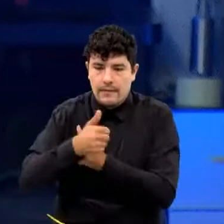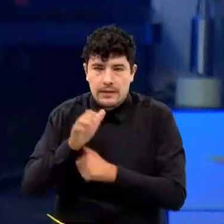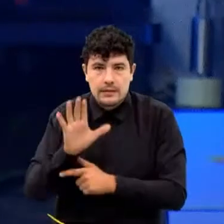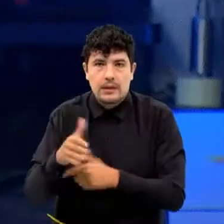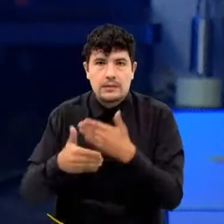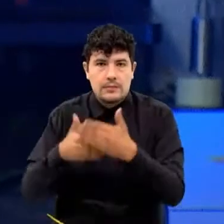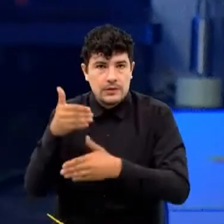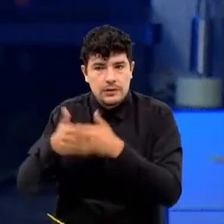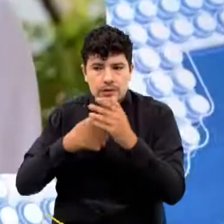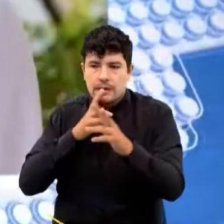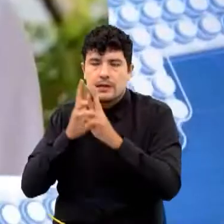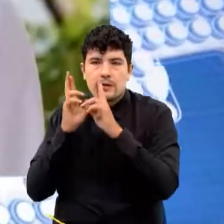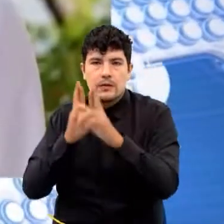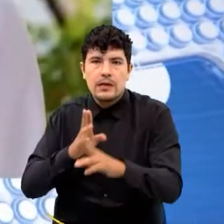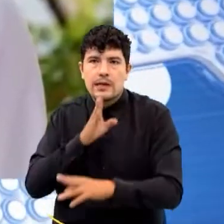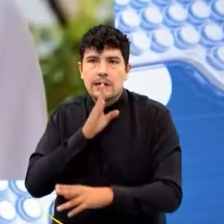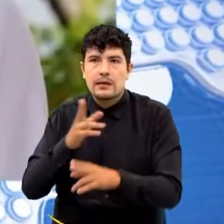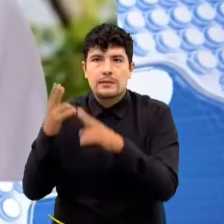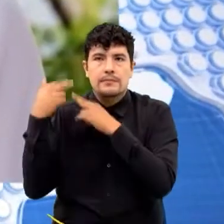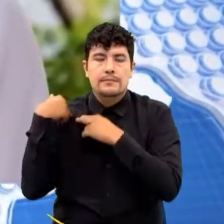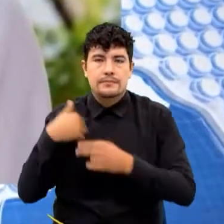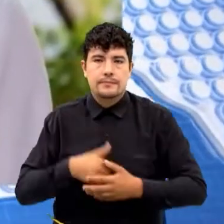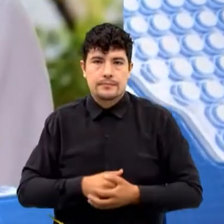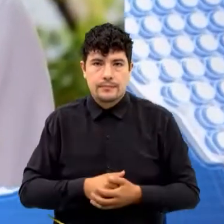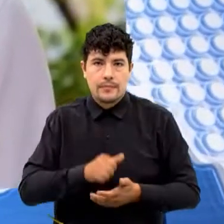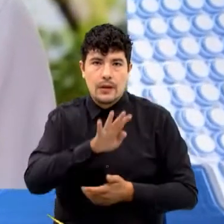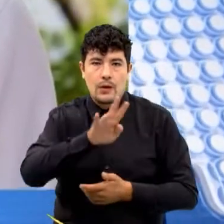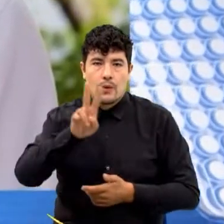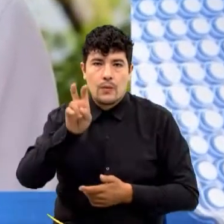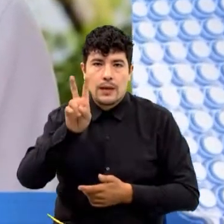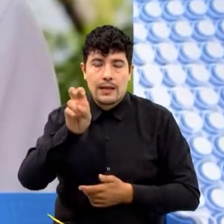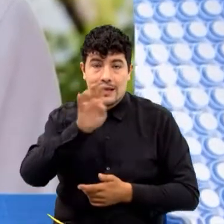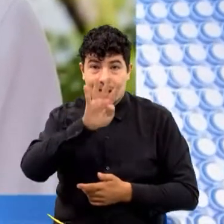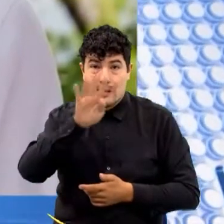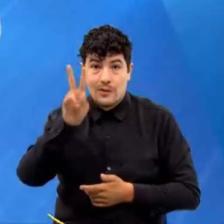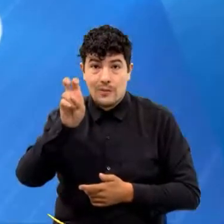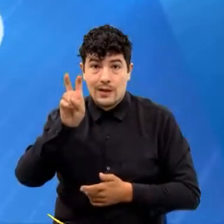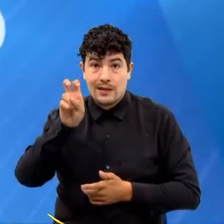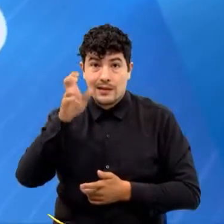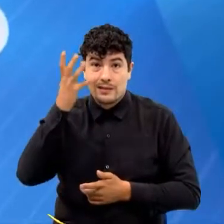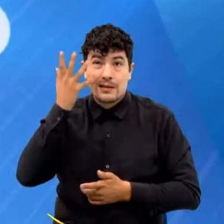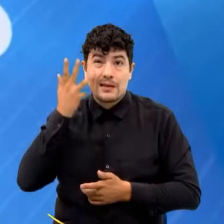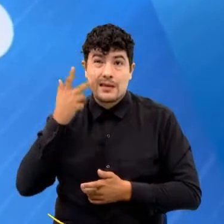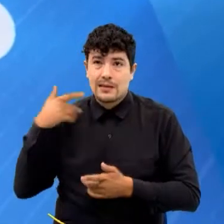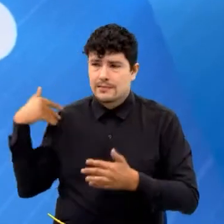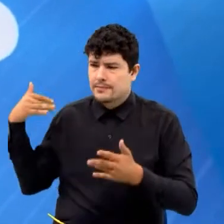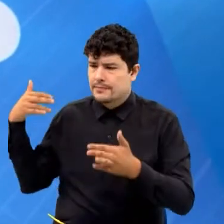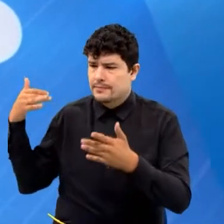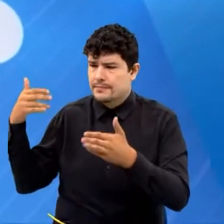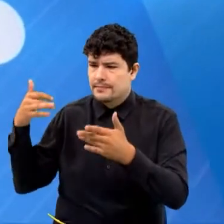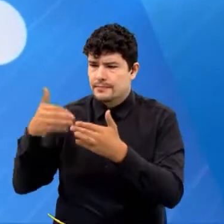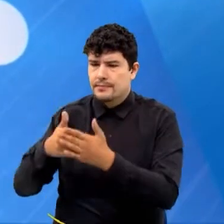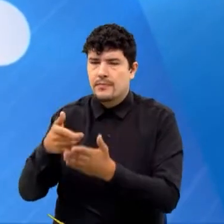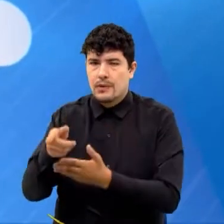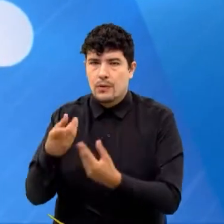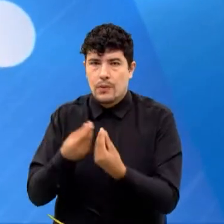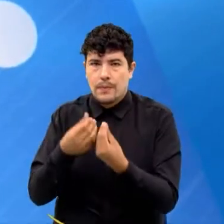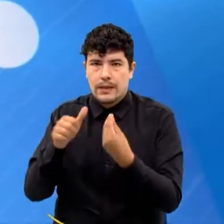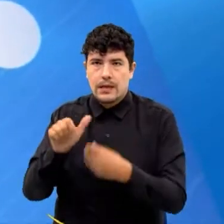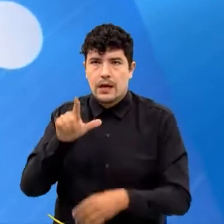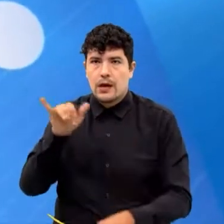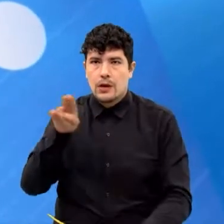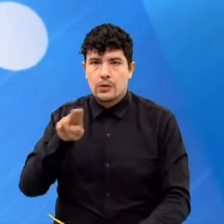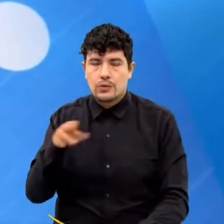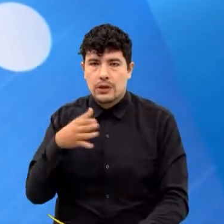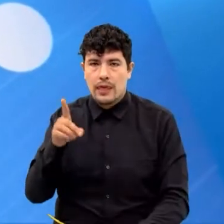caso. Alrededor de 47 días han pasado desde el trágico suceso de nuestra compañera Luz Dari